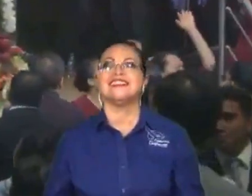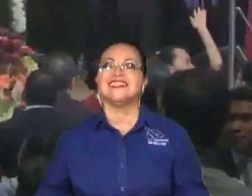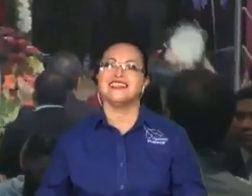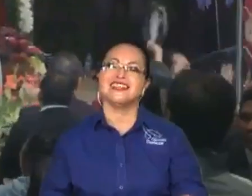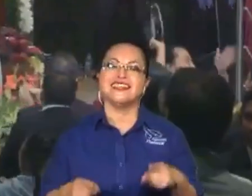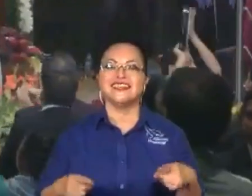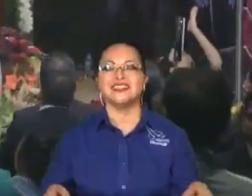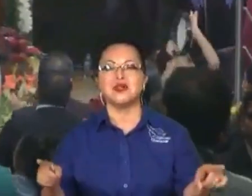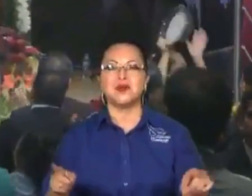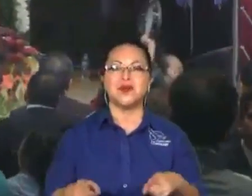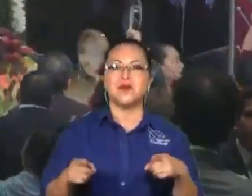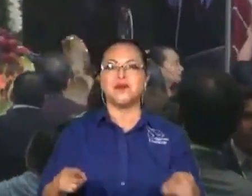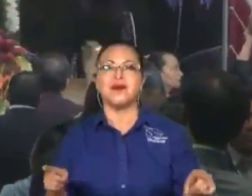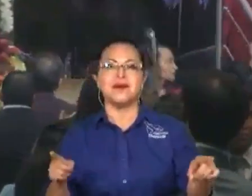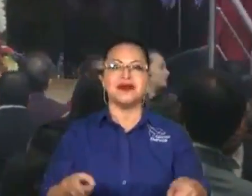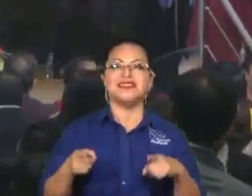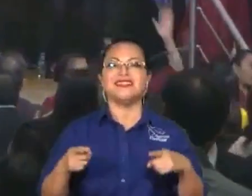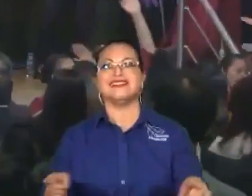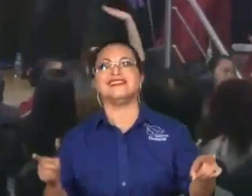Cantamos y alabamos al Rey.